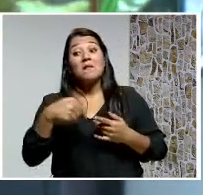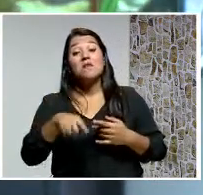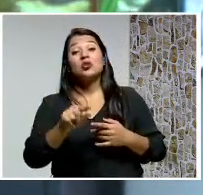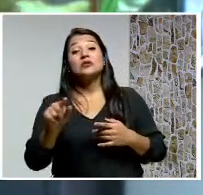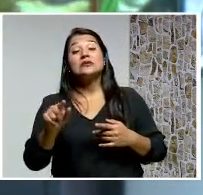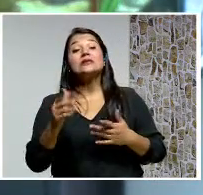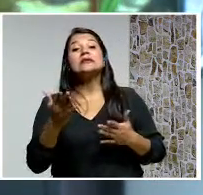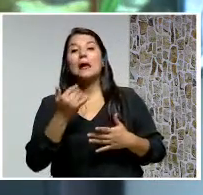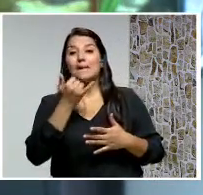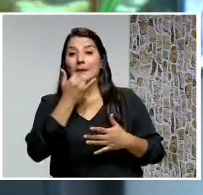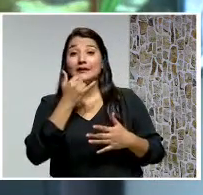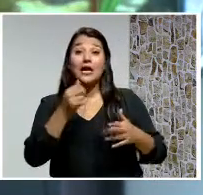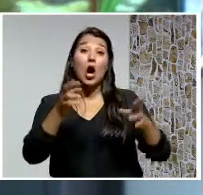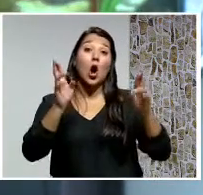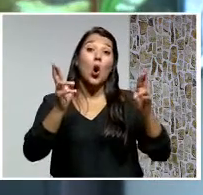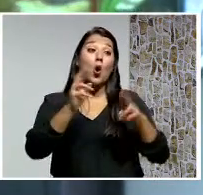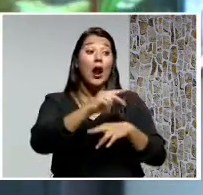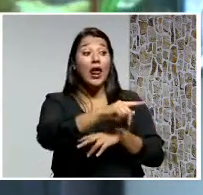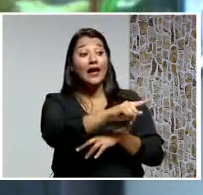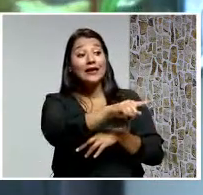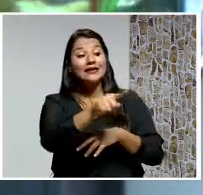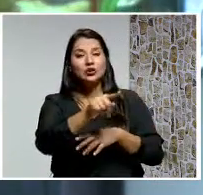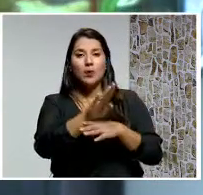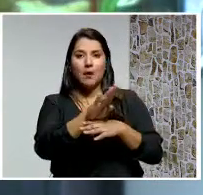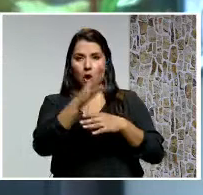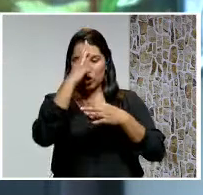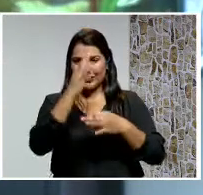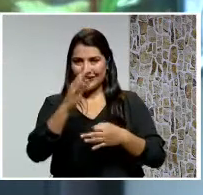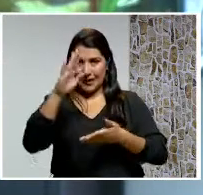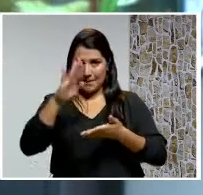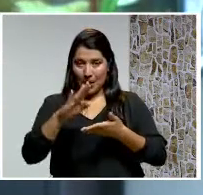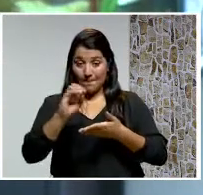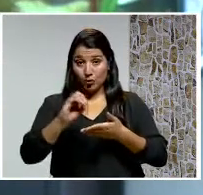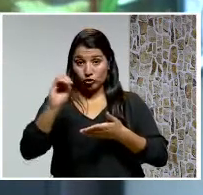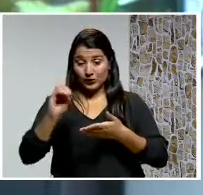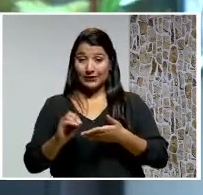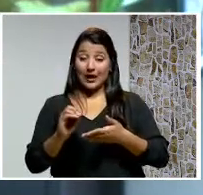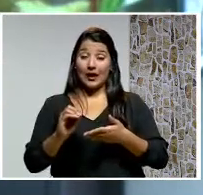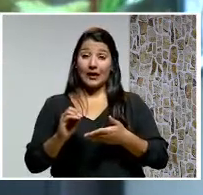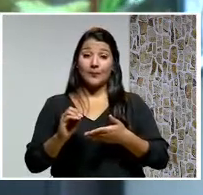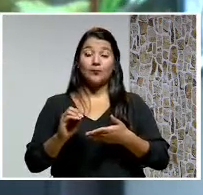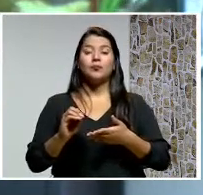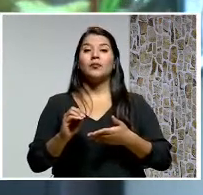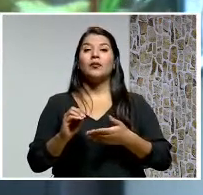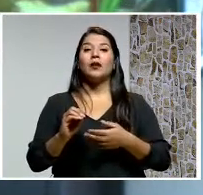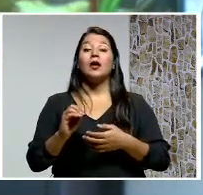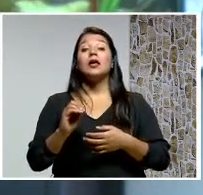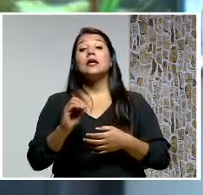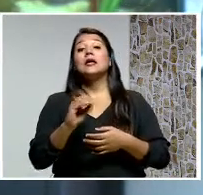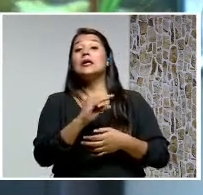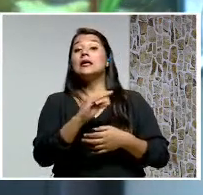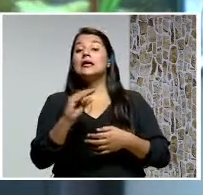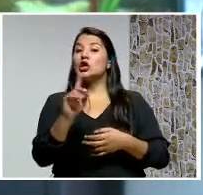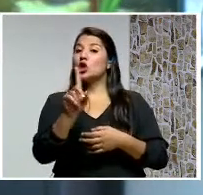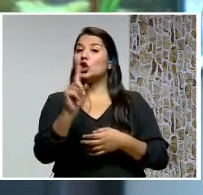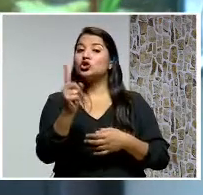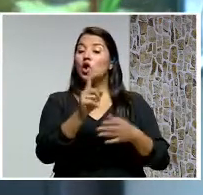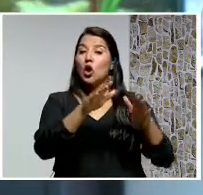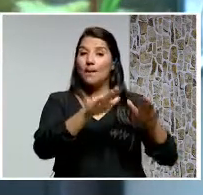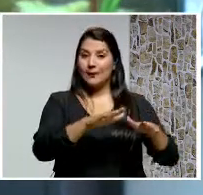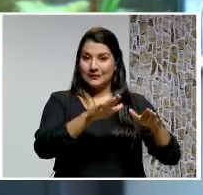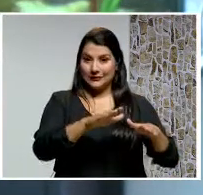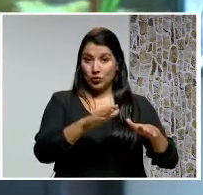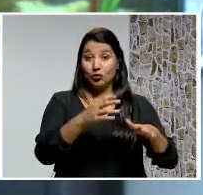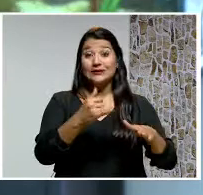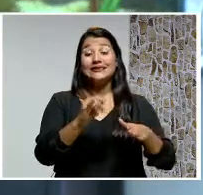públicas que ojalá también se decidan a bajar las tasas y no solamente las pasivas, ¿verdad? Si están los bancos pagando menos